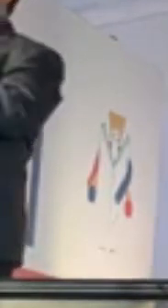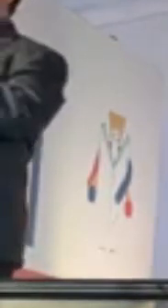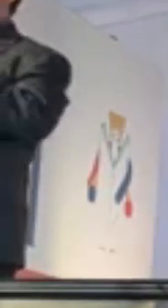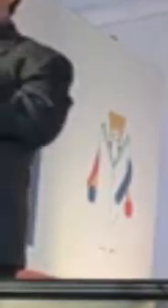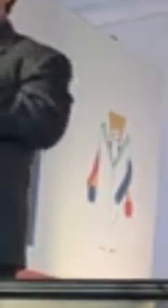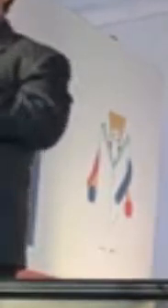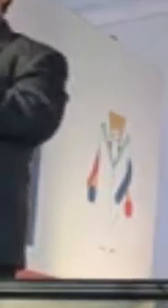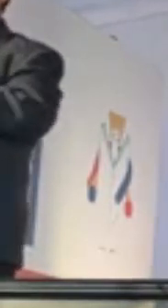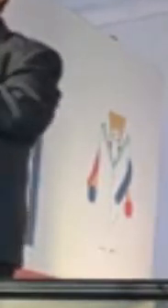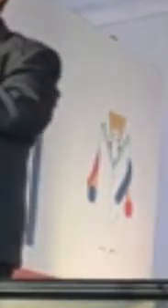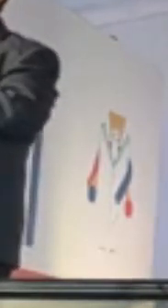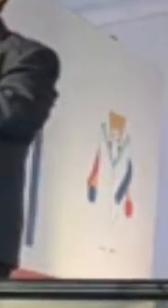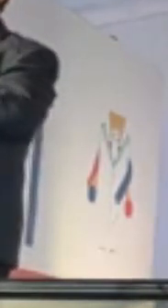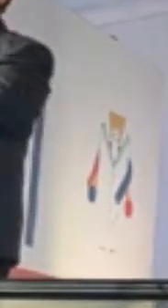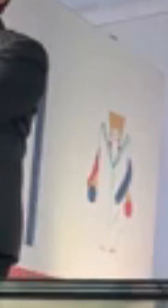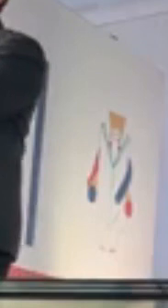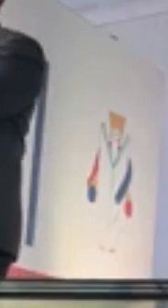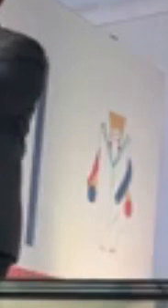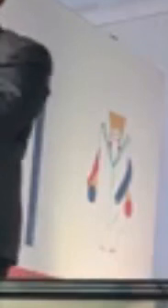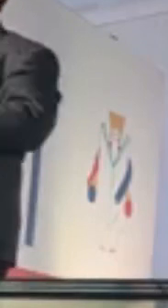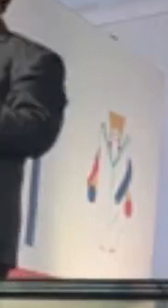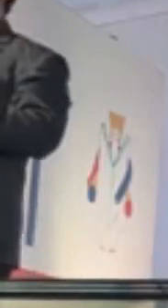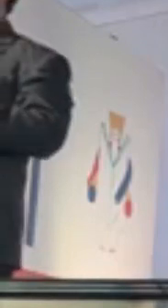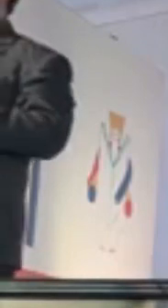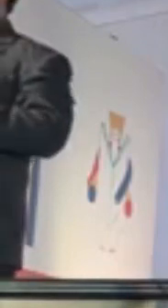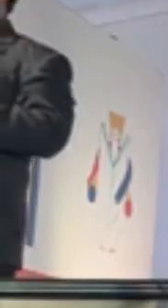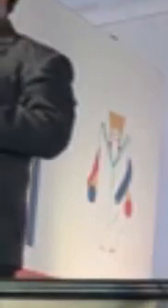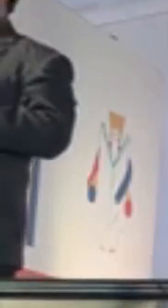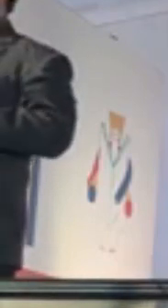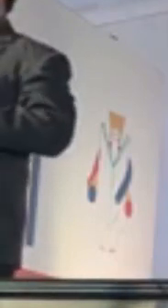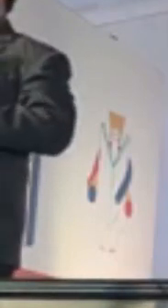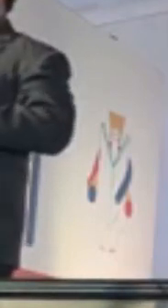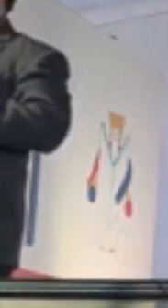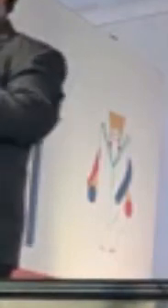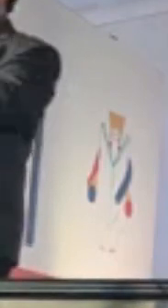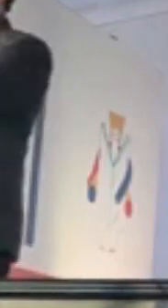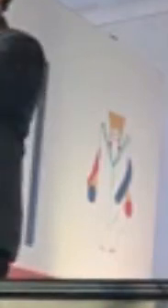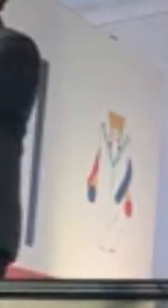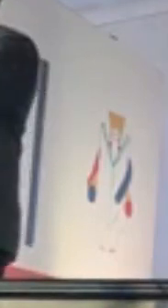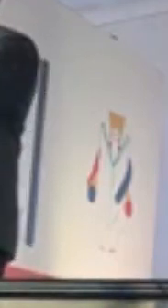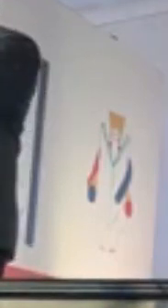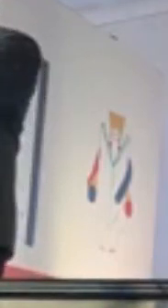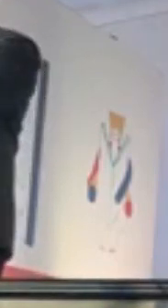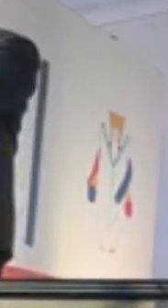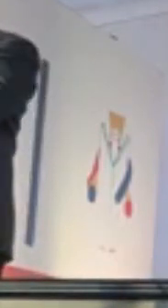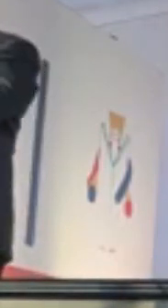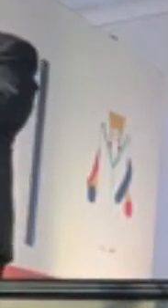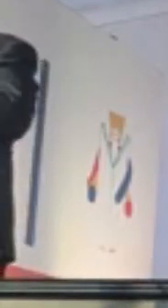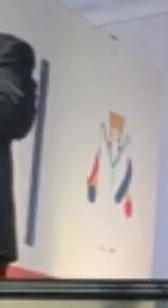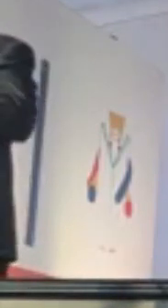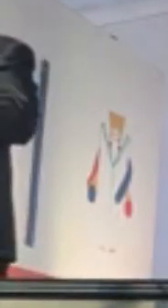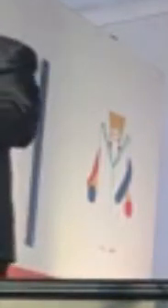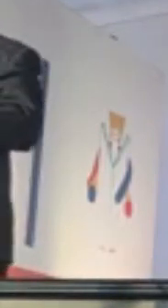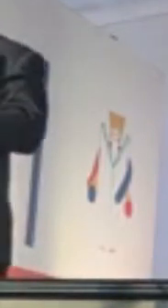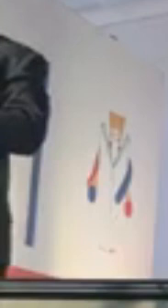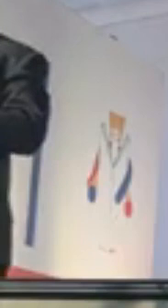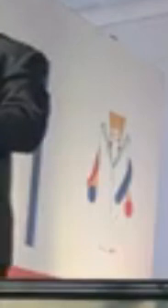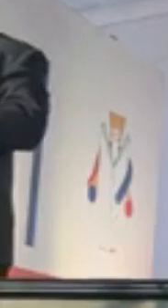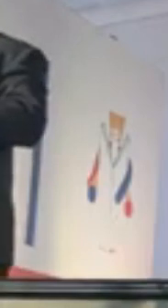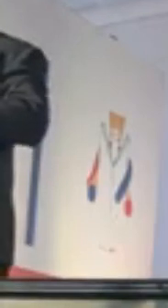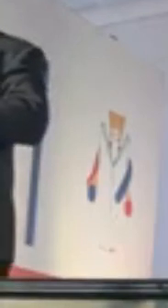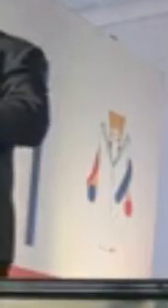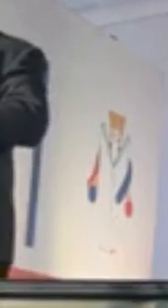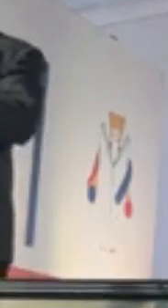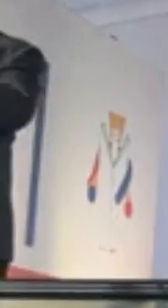¿no?, imponerlo en España, ¿no? Ese sería un tema de pregunta que me parece interesante su punto de